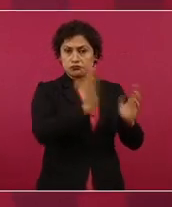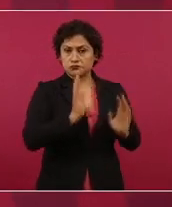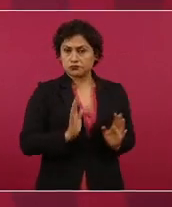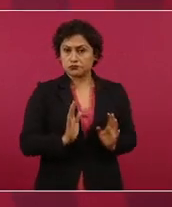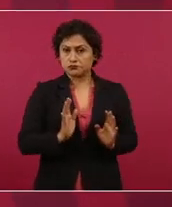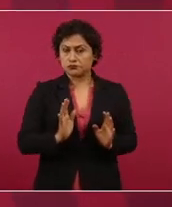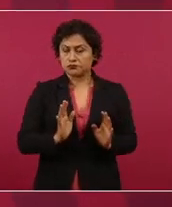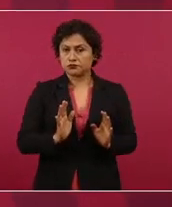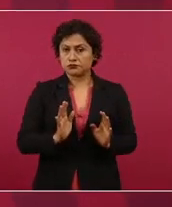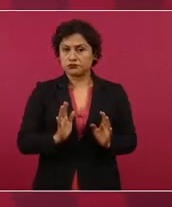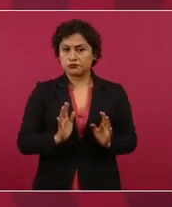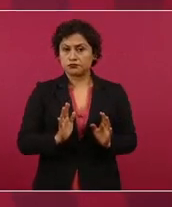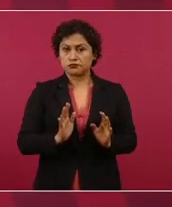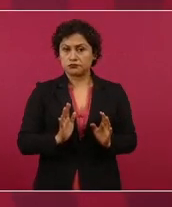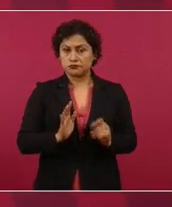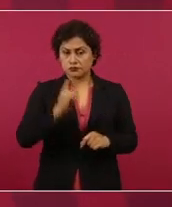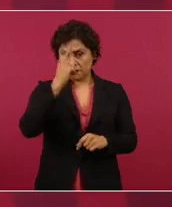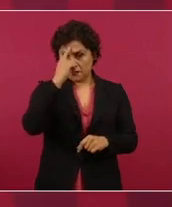nuestra